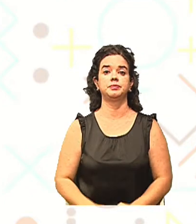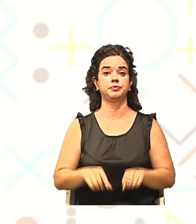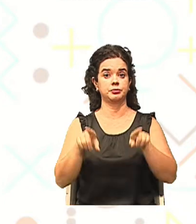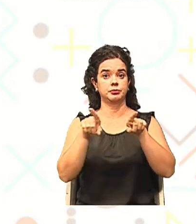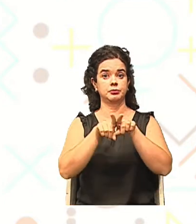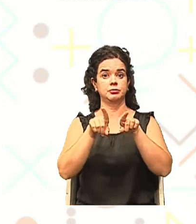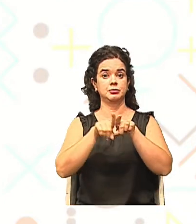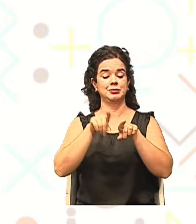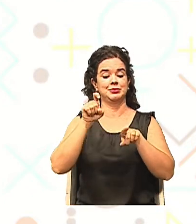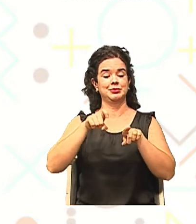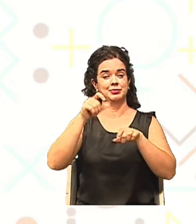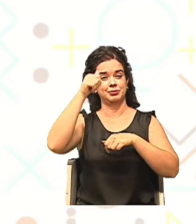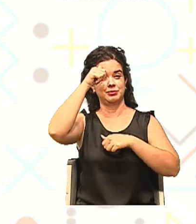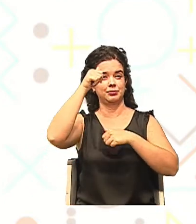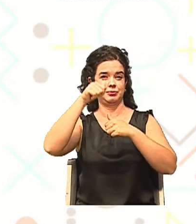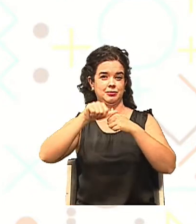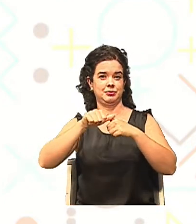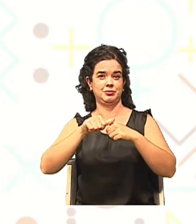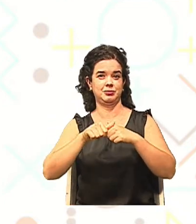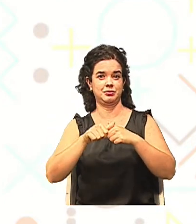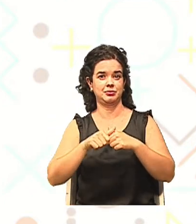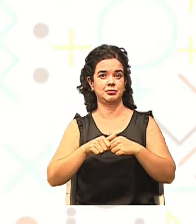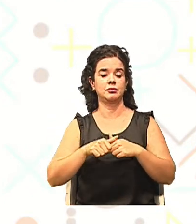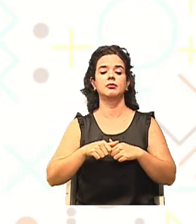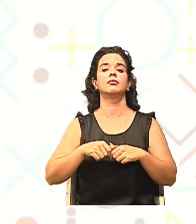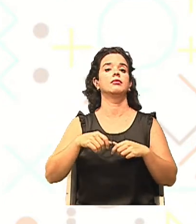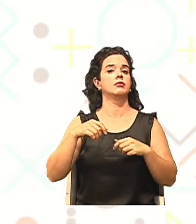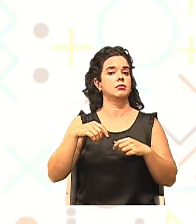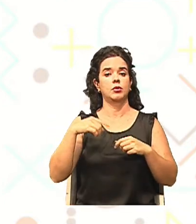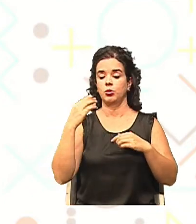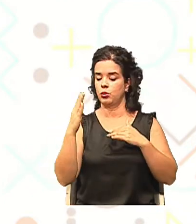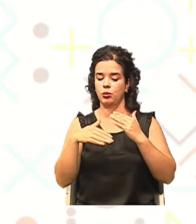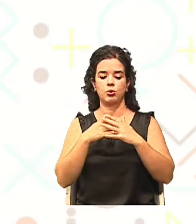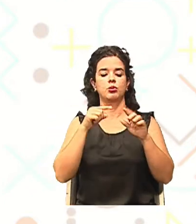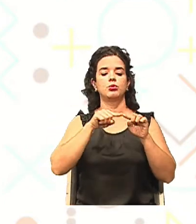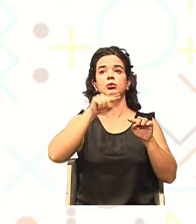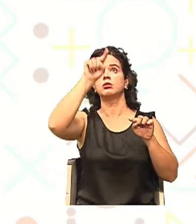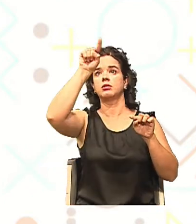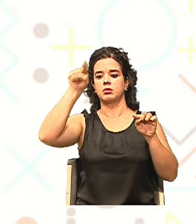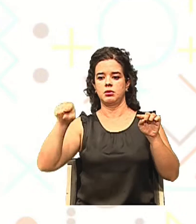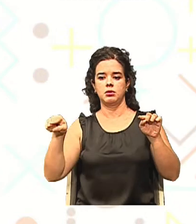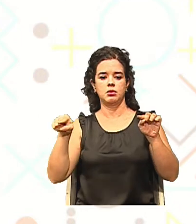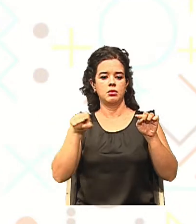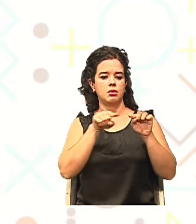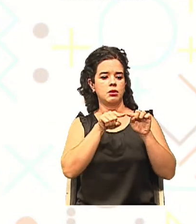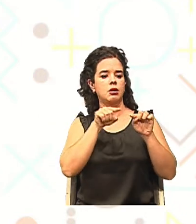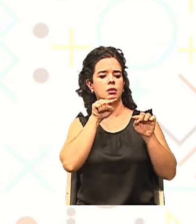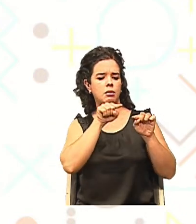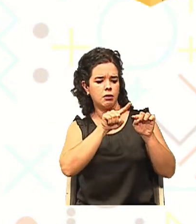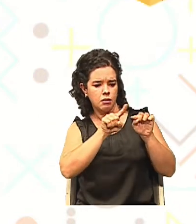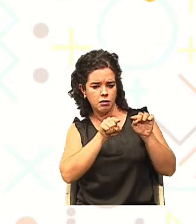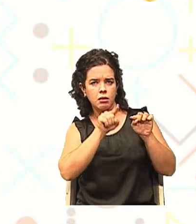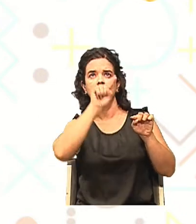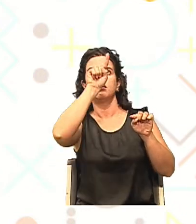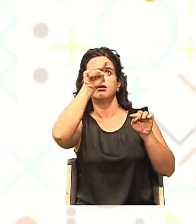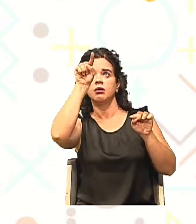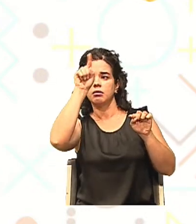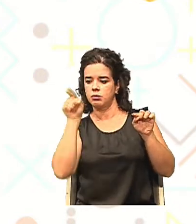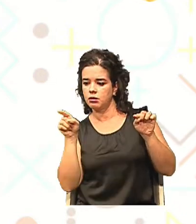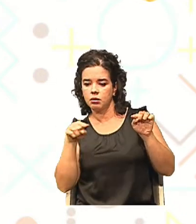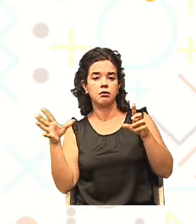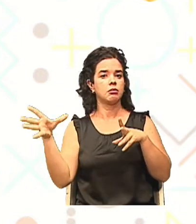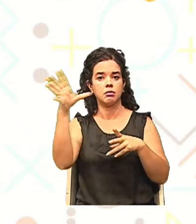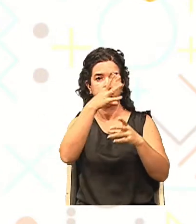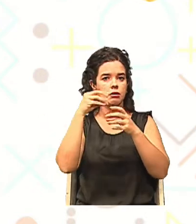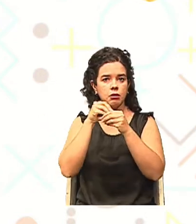También debemos recordar que en todo triángulo sus tres ángulos deben de sumar